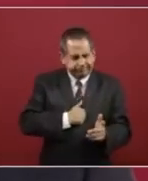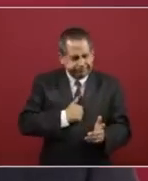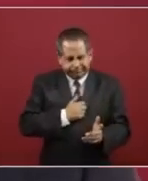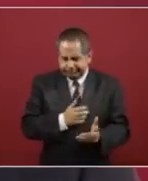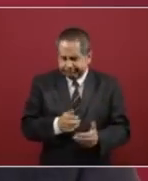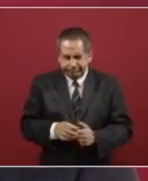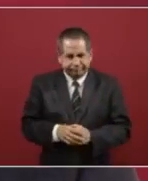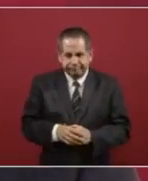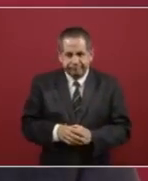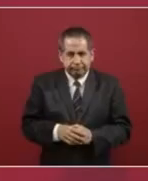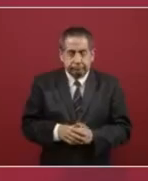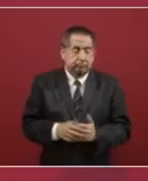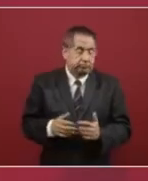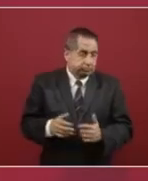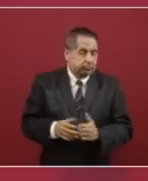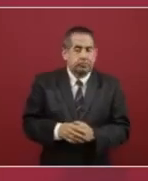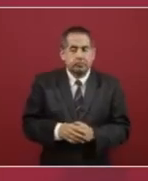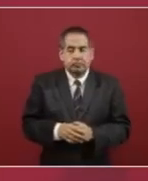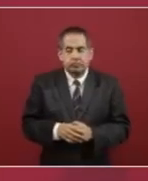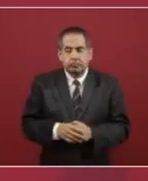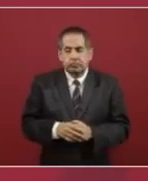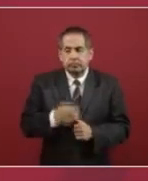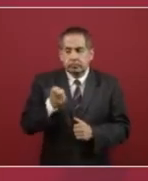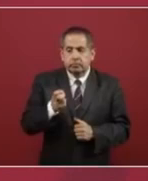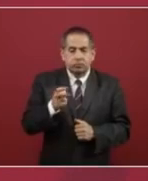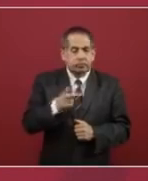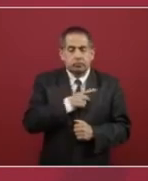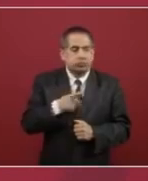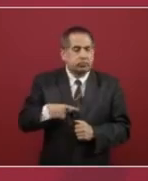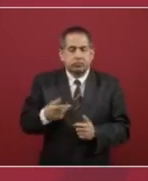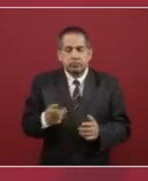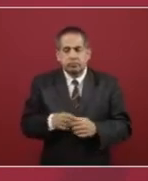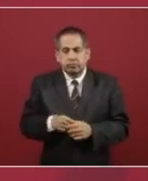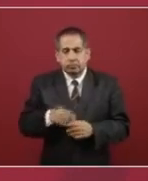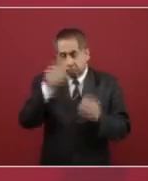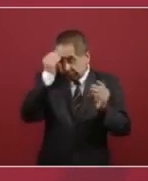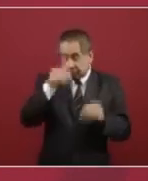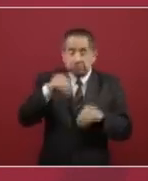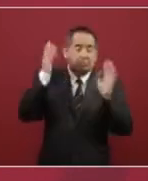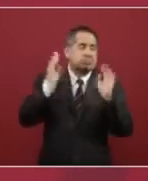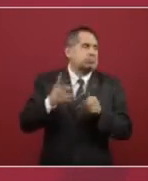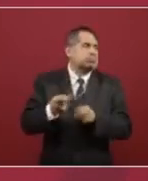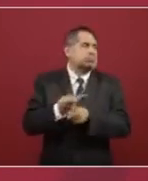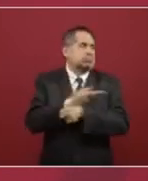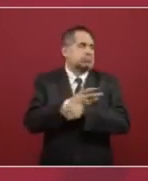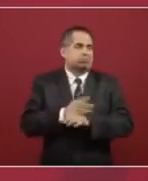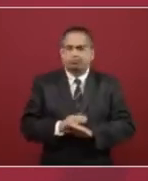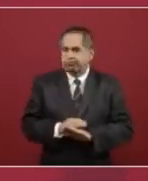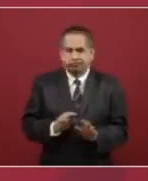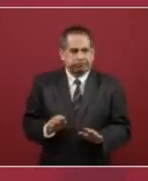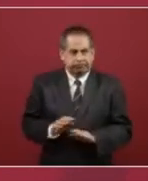y por eso no debe de olvidarse y tiene que